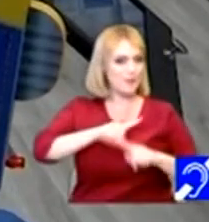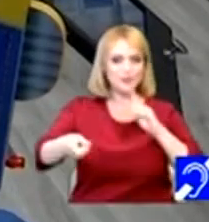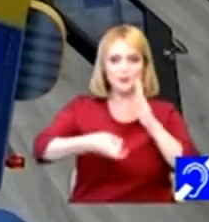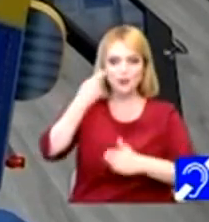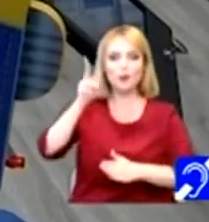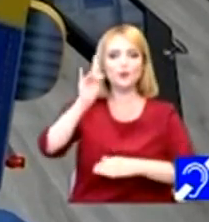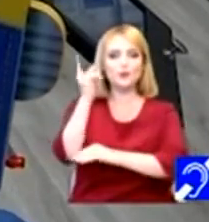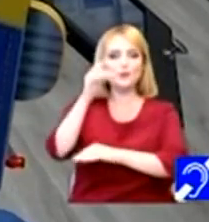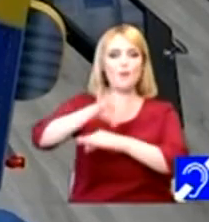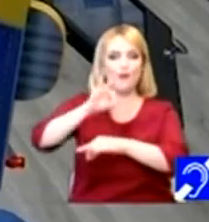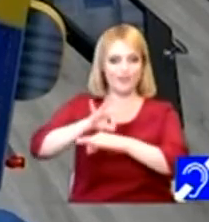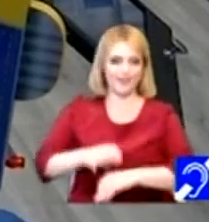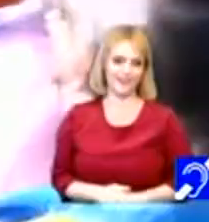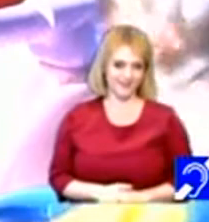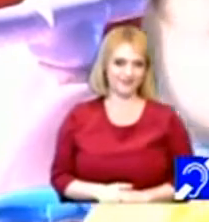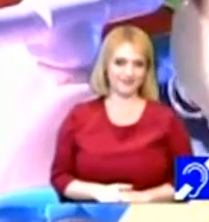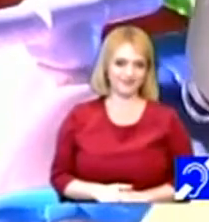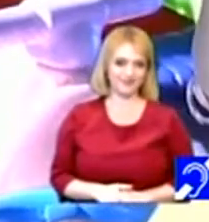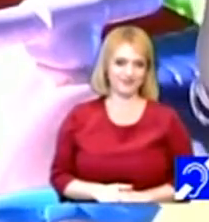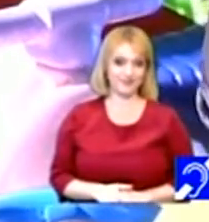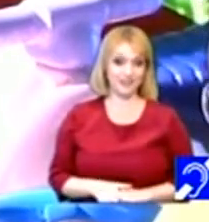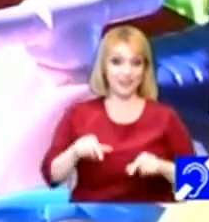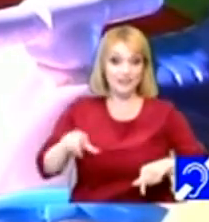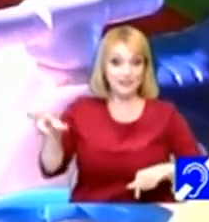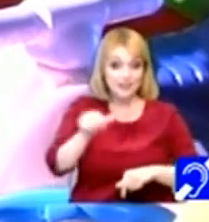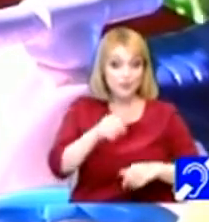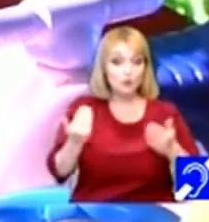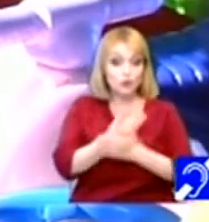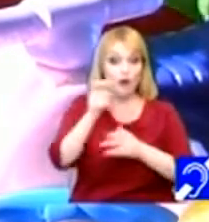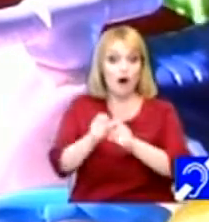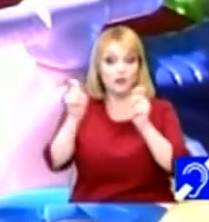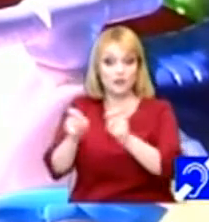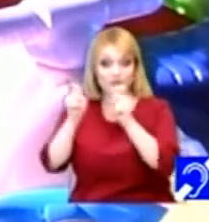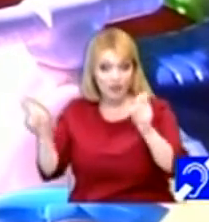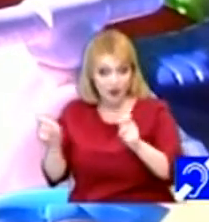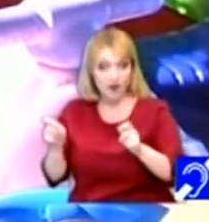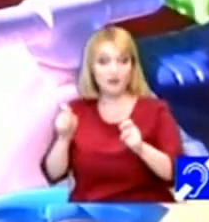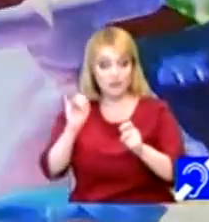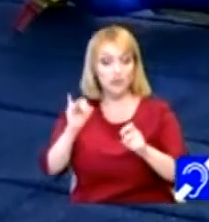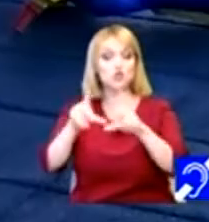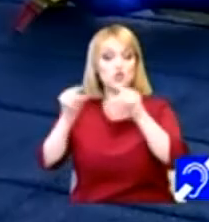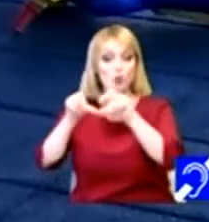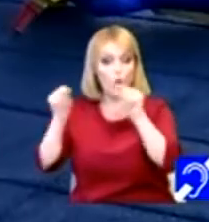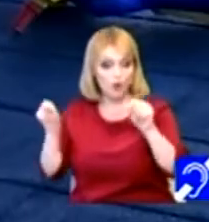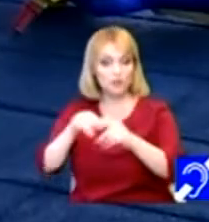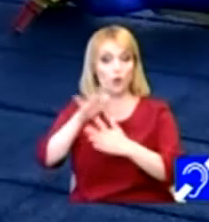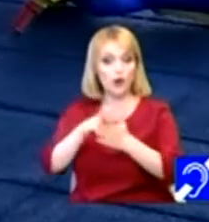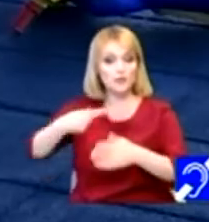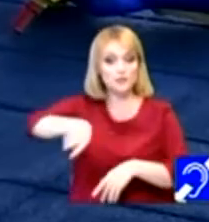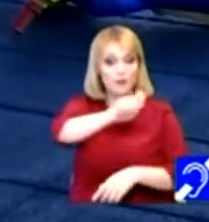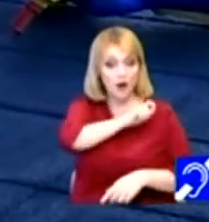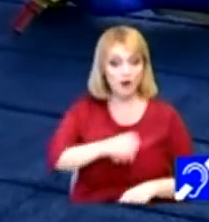qué consideran, si puede ser enfermedad o no. Săptămâna aceasta se vor redeschide și școlile în majoritatea regiunilor din Spania. În